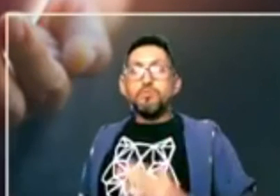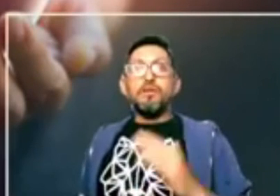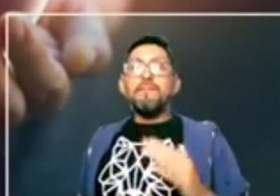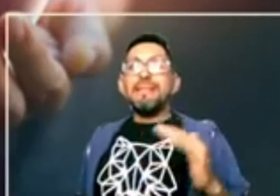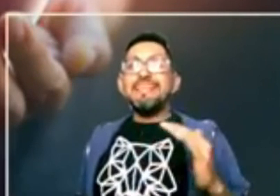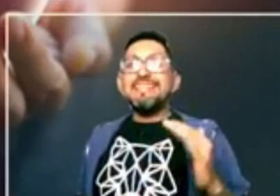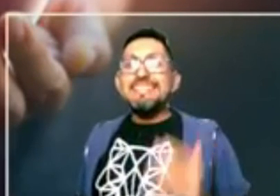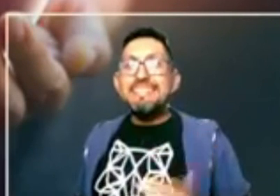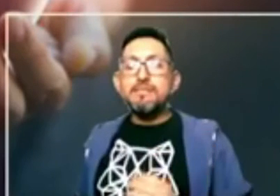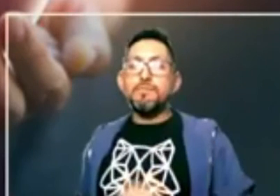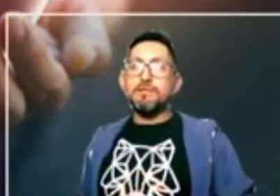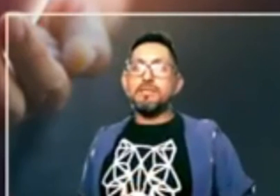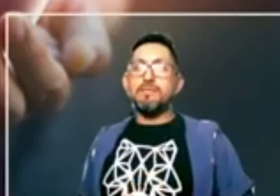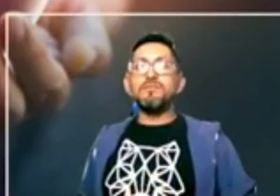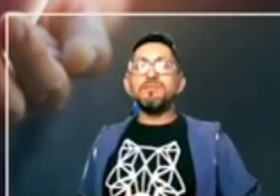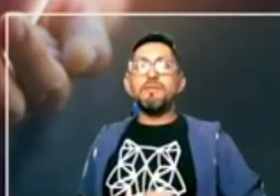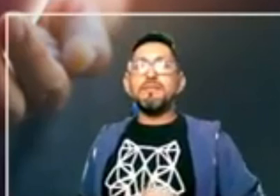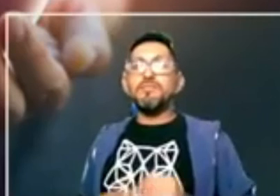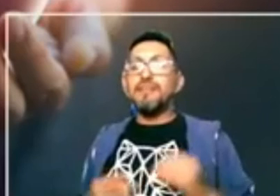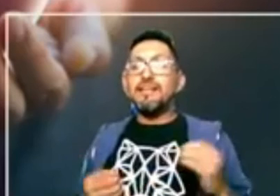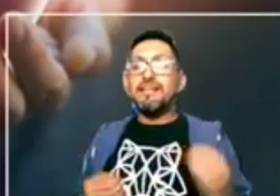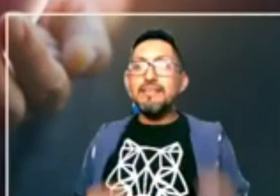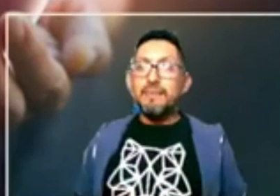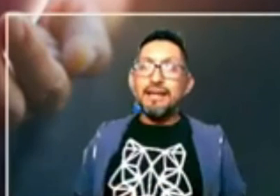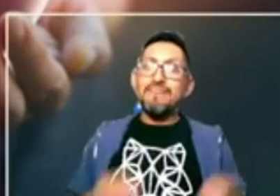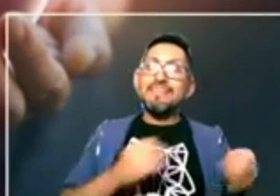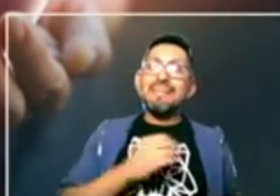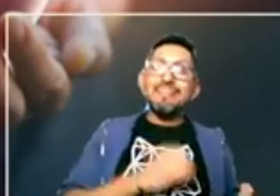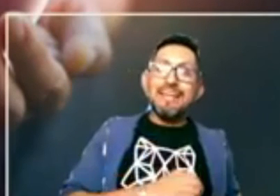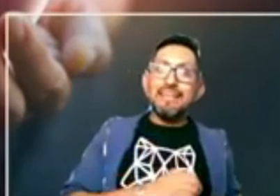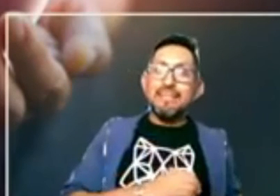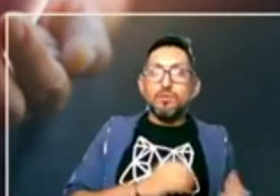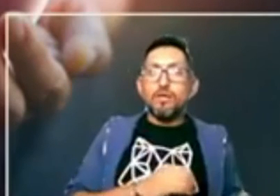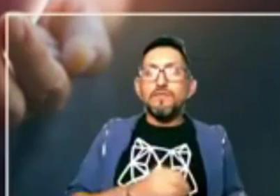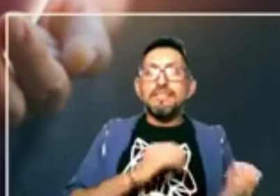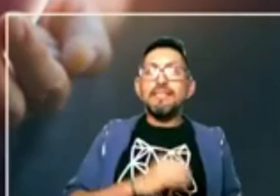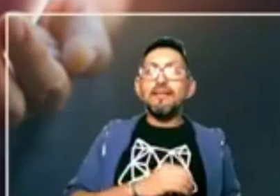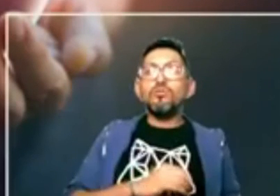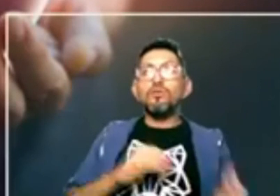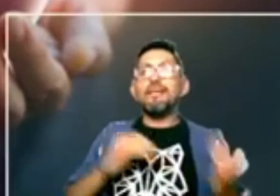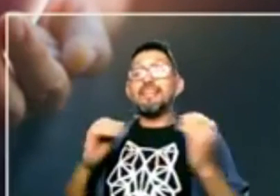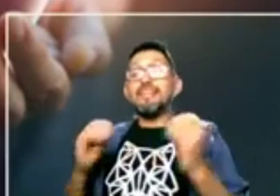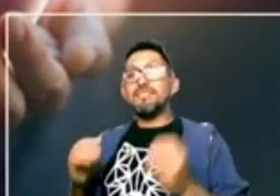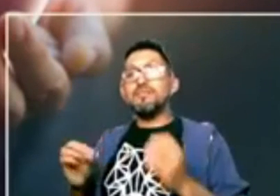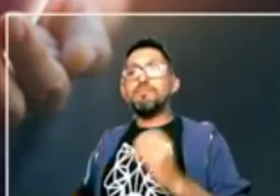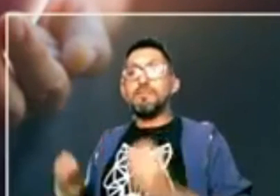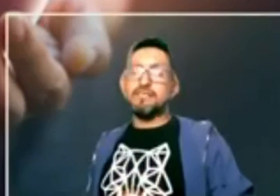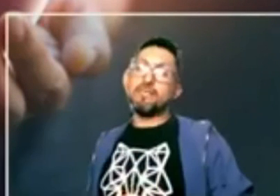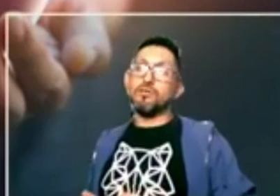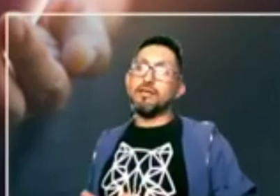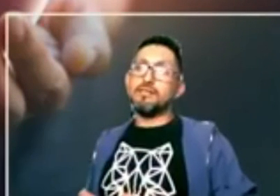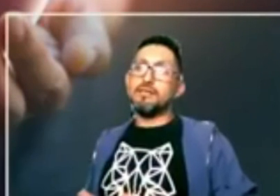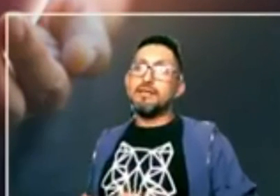Debemos poner en práctica sistemas y procedimientos de prevención de alerta temprana que eviten la entrada y, en su caso, faciliten el control y erradicación de